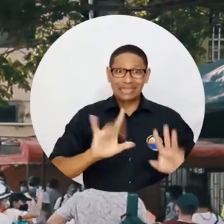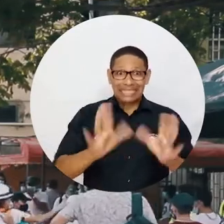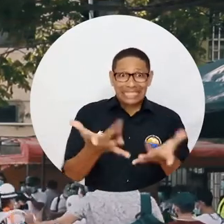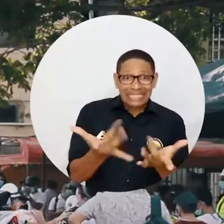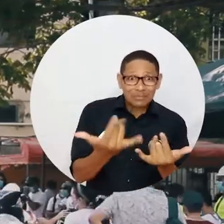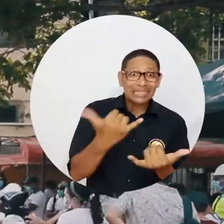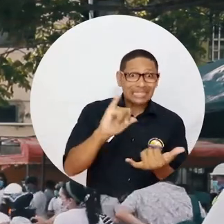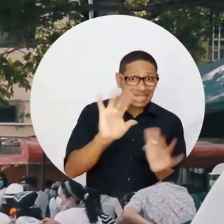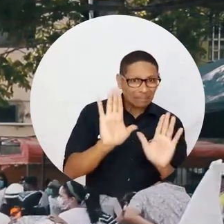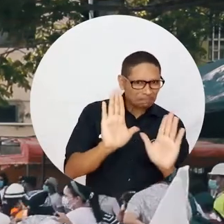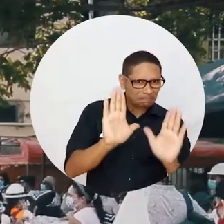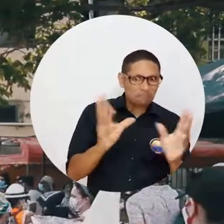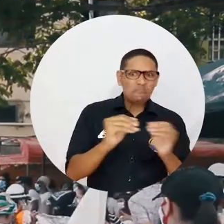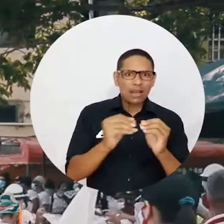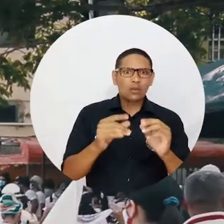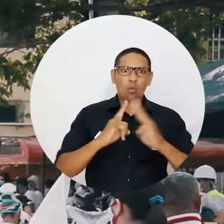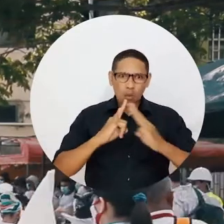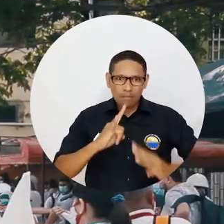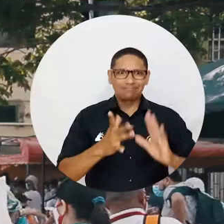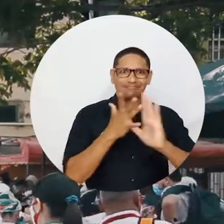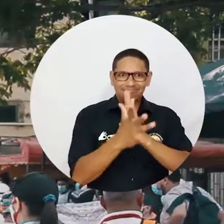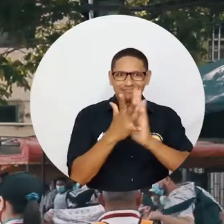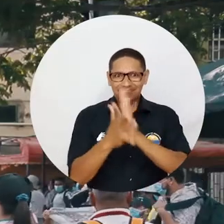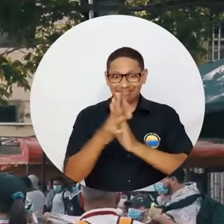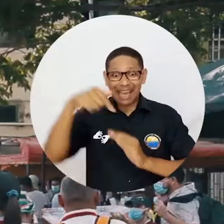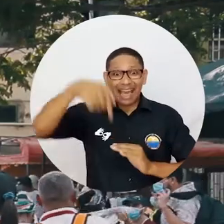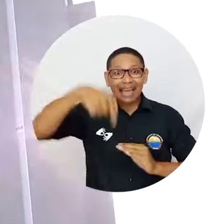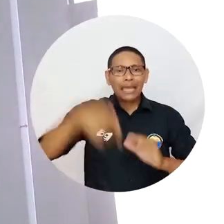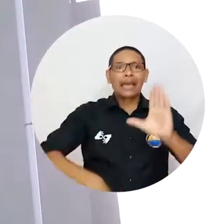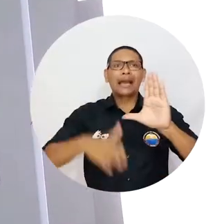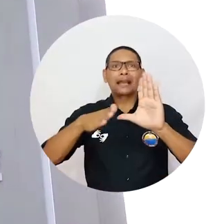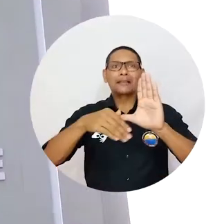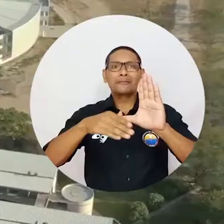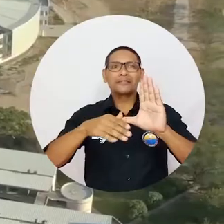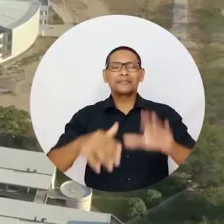Ya regresamos con más sobre Uni Magdalena aquí en el Campus TV.